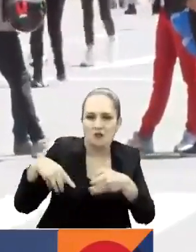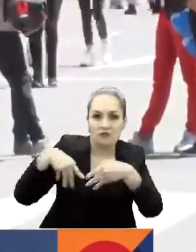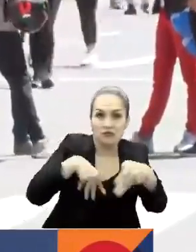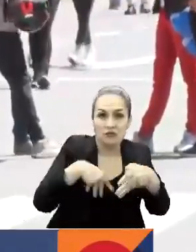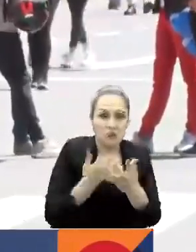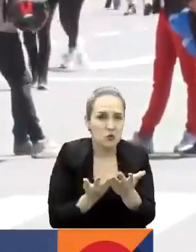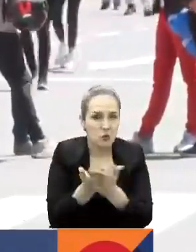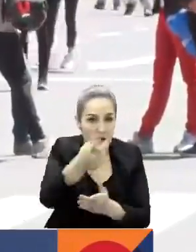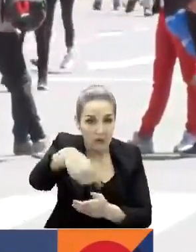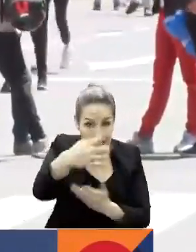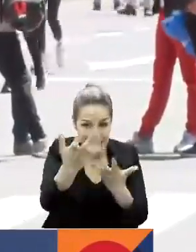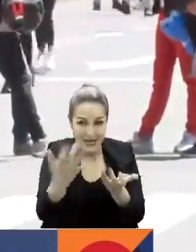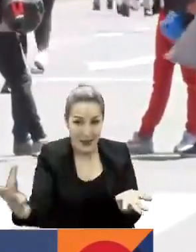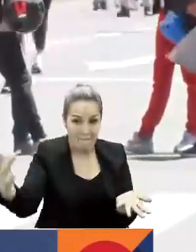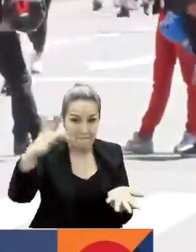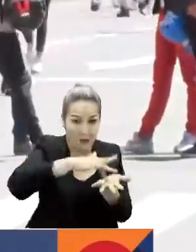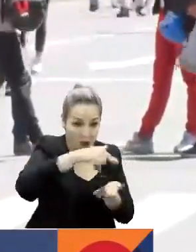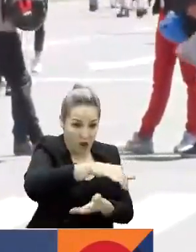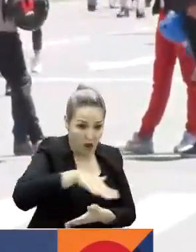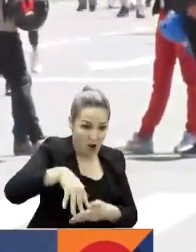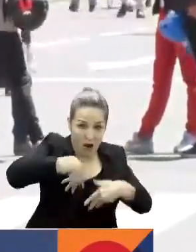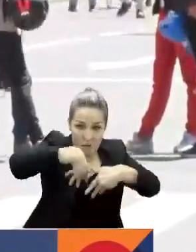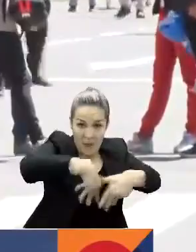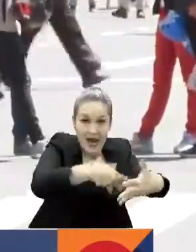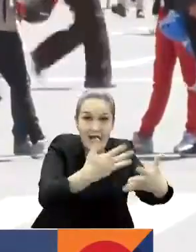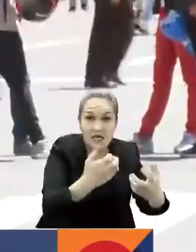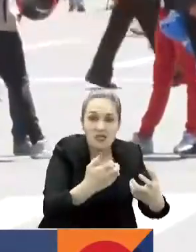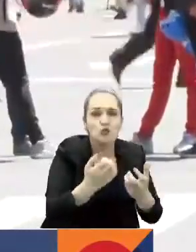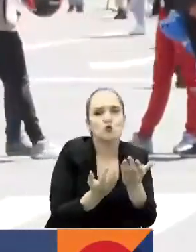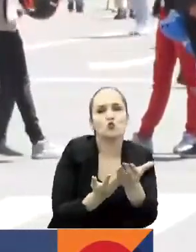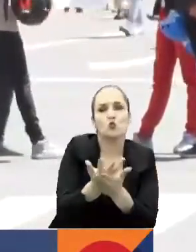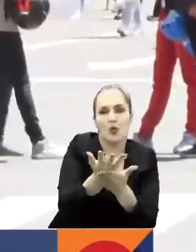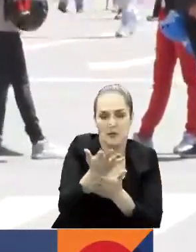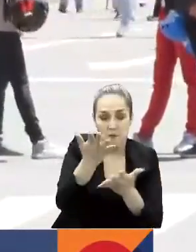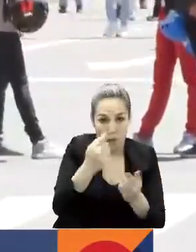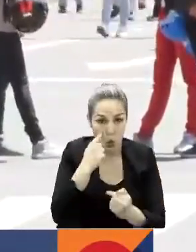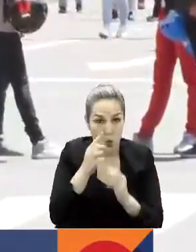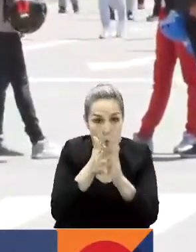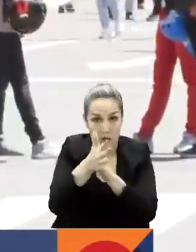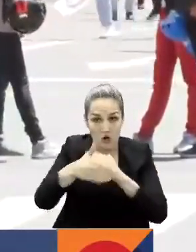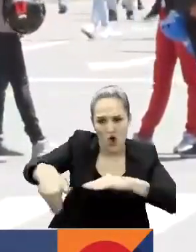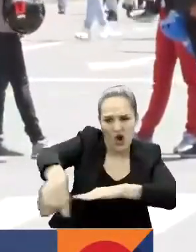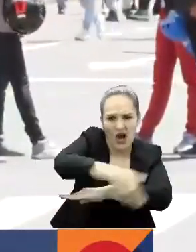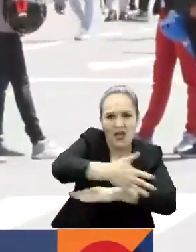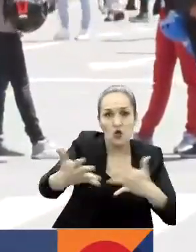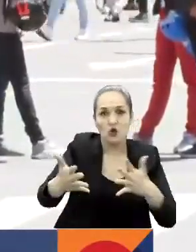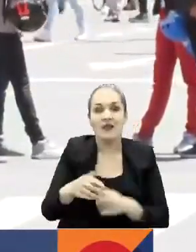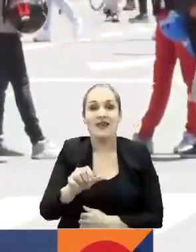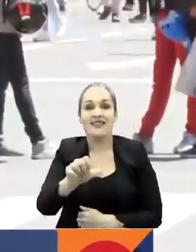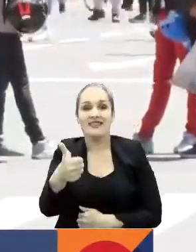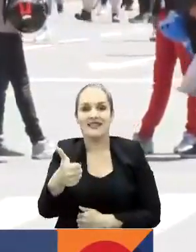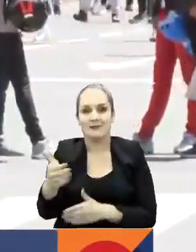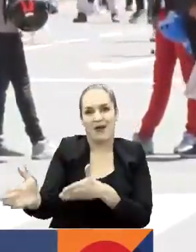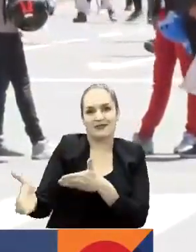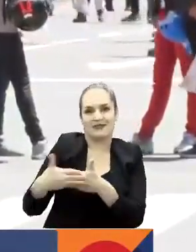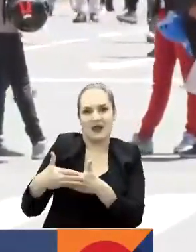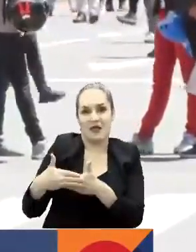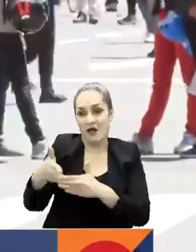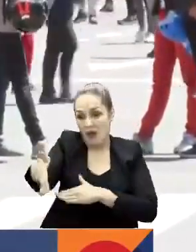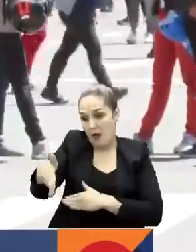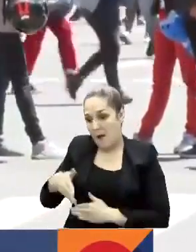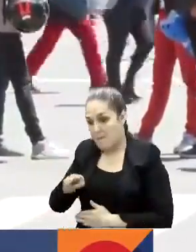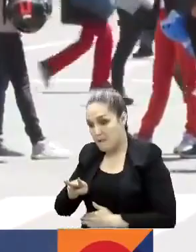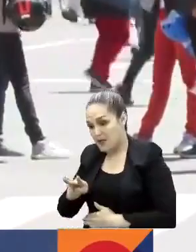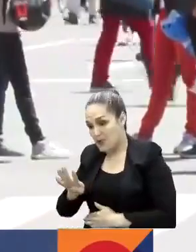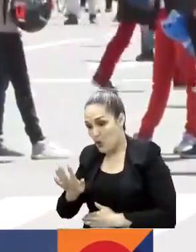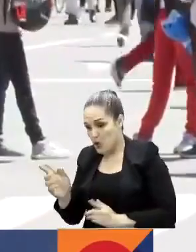alguno de estos puntos cercanos o aledaños a esta movilización. Se encuentra cerrada la carrera décima desde la calle 24 hasta este